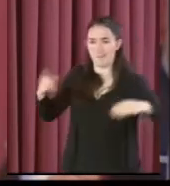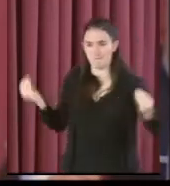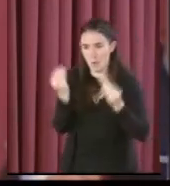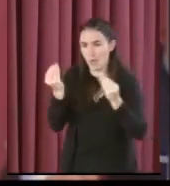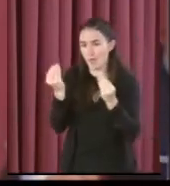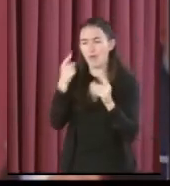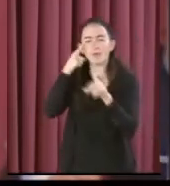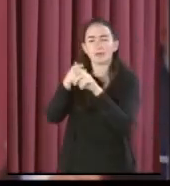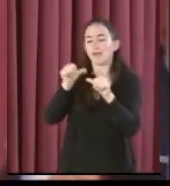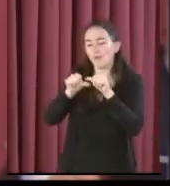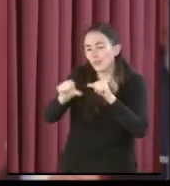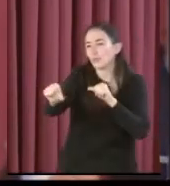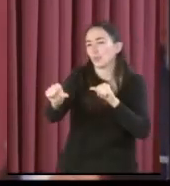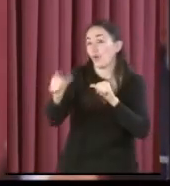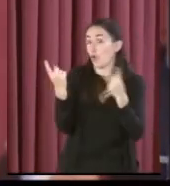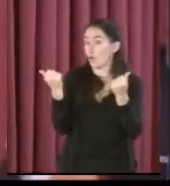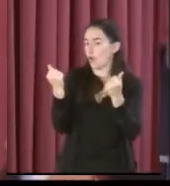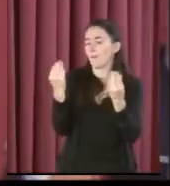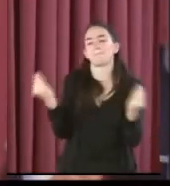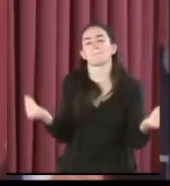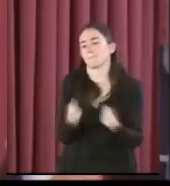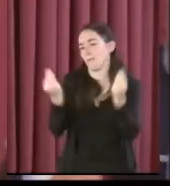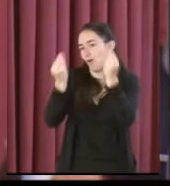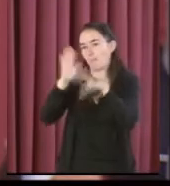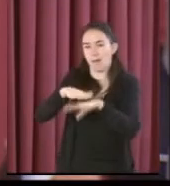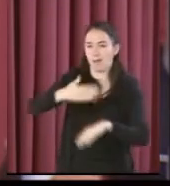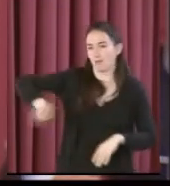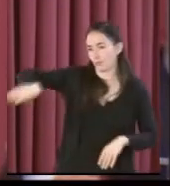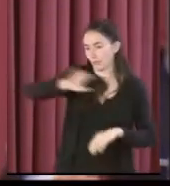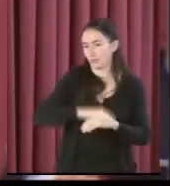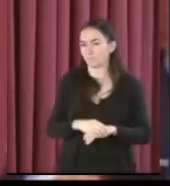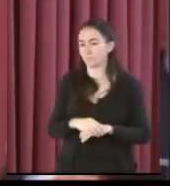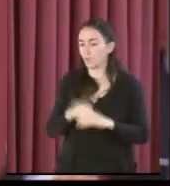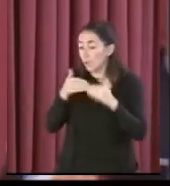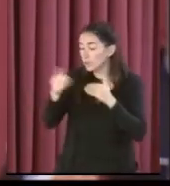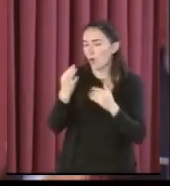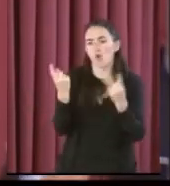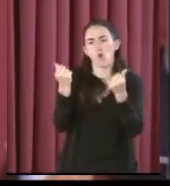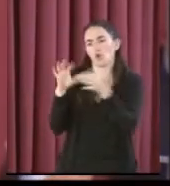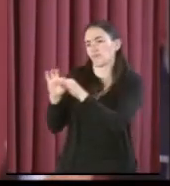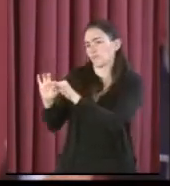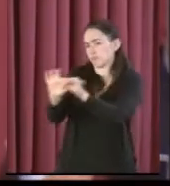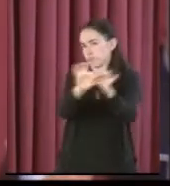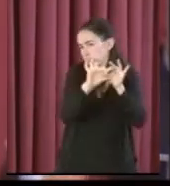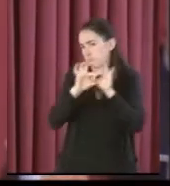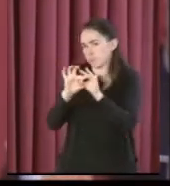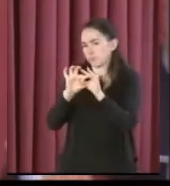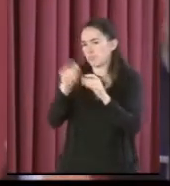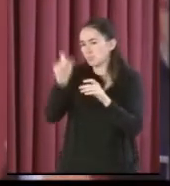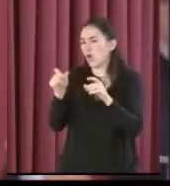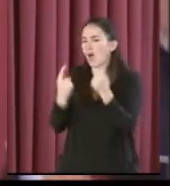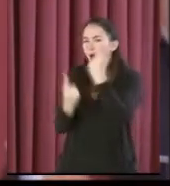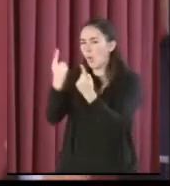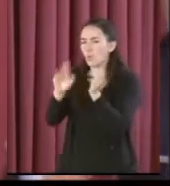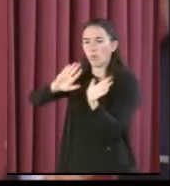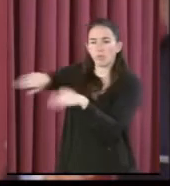Logroño mejor para todos. El reto de un Logroño cohesionado, en el que nadie se queda atrás, en el que todos